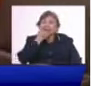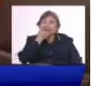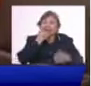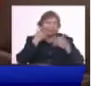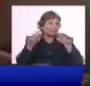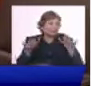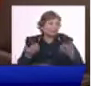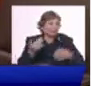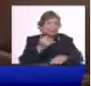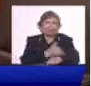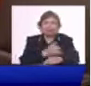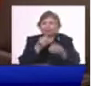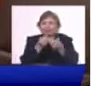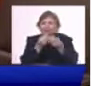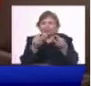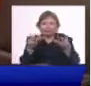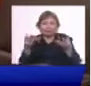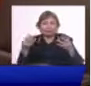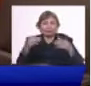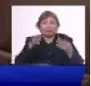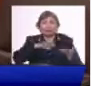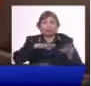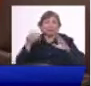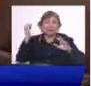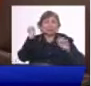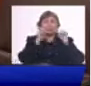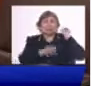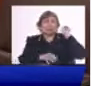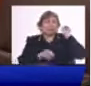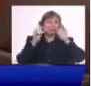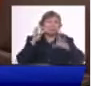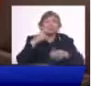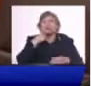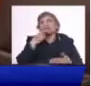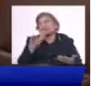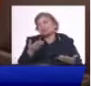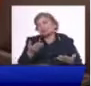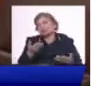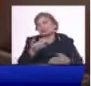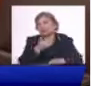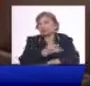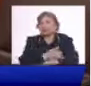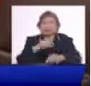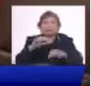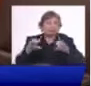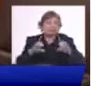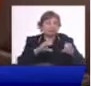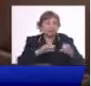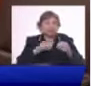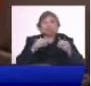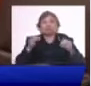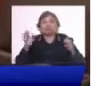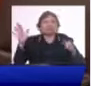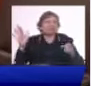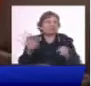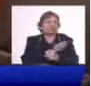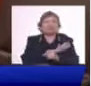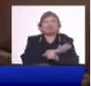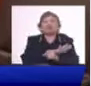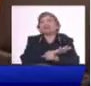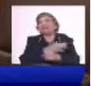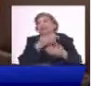esta manera, en medio de tantas muertes y de violencia, es una institución que en los hechos se agotó a sí